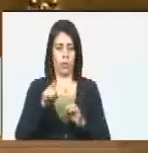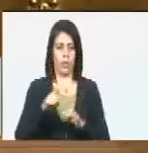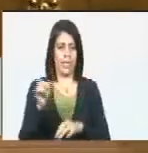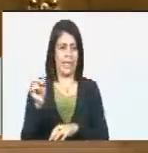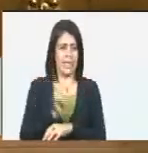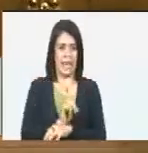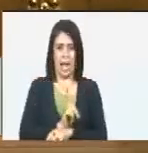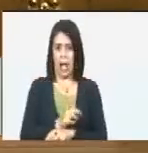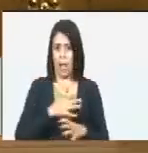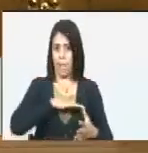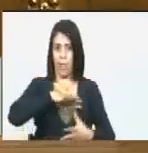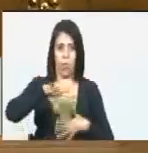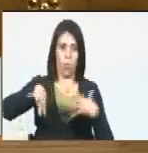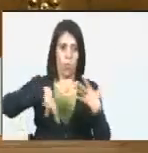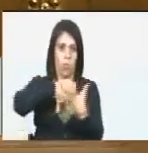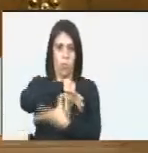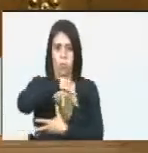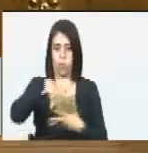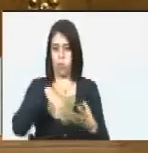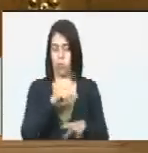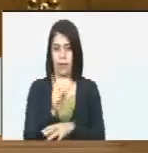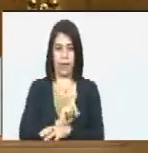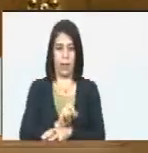vertiginosa, muy acelerada.